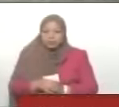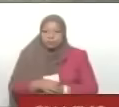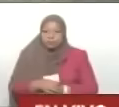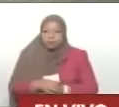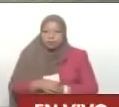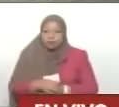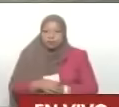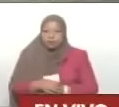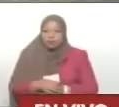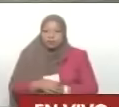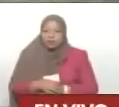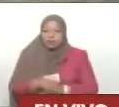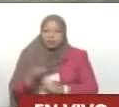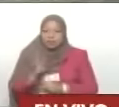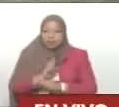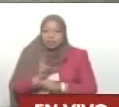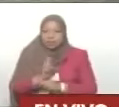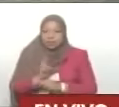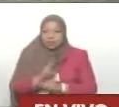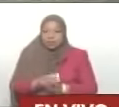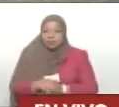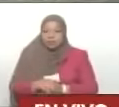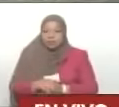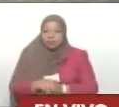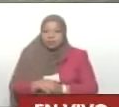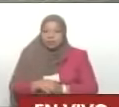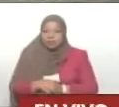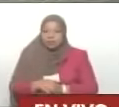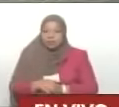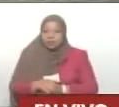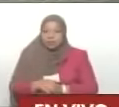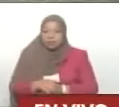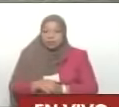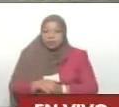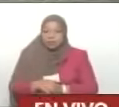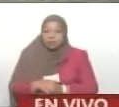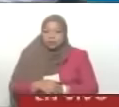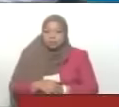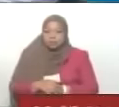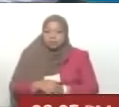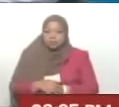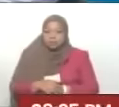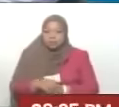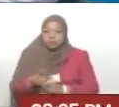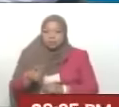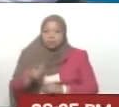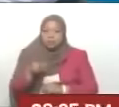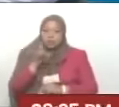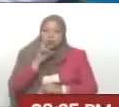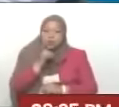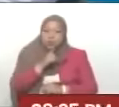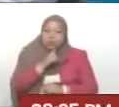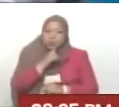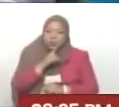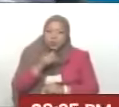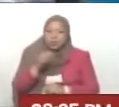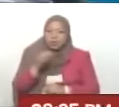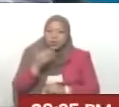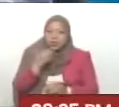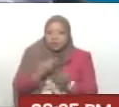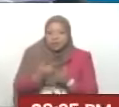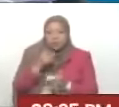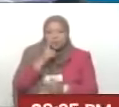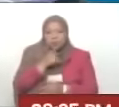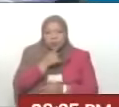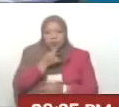aquí salió. Mira, Vanessa. Vanessa Alejandra, es un nombre bellísimo también.